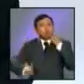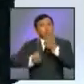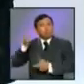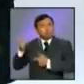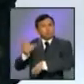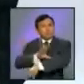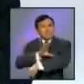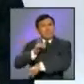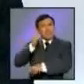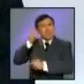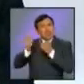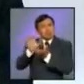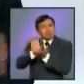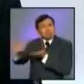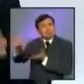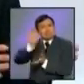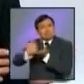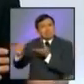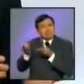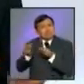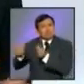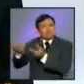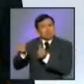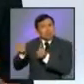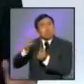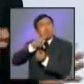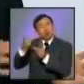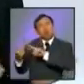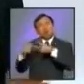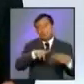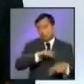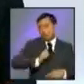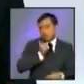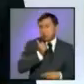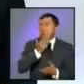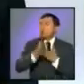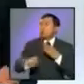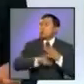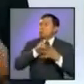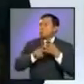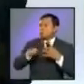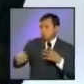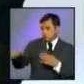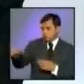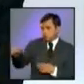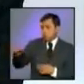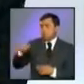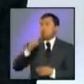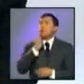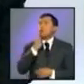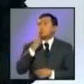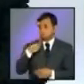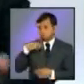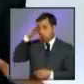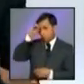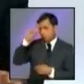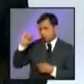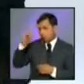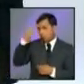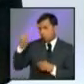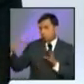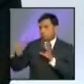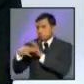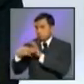lo entiendo No lo entiendo en serio esto Esto me decepcionó mucho del en el debate por parte de Andrés Manuel López